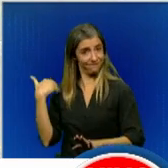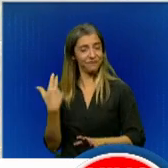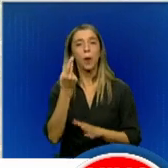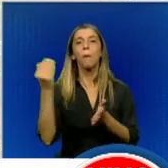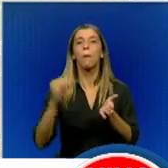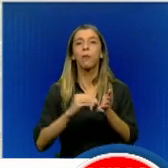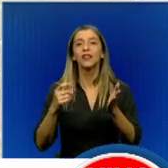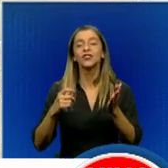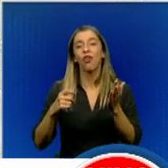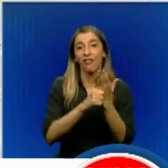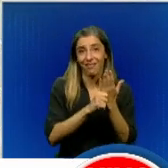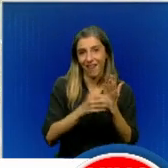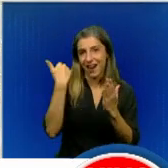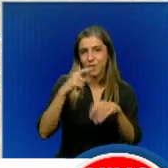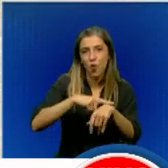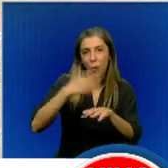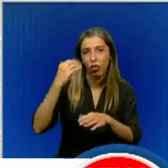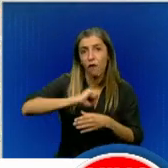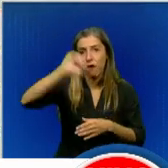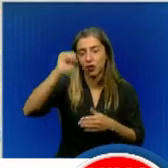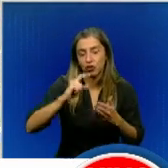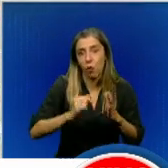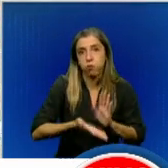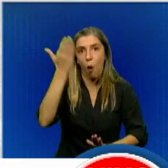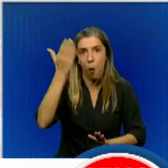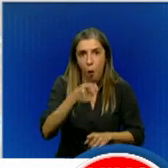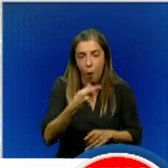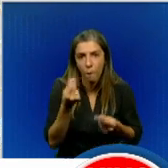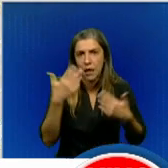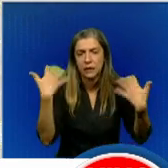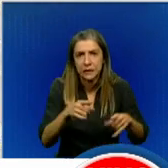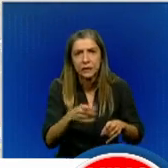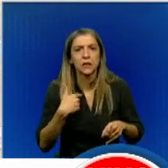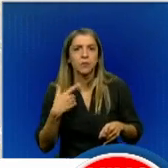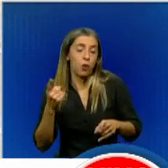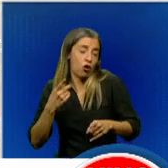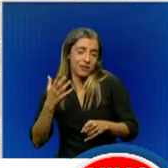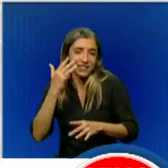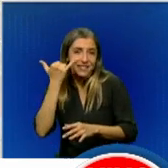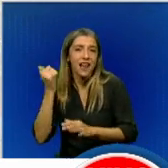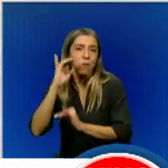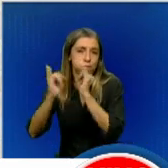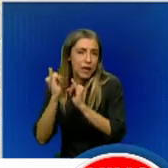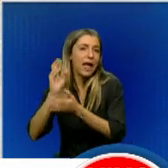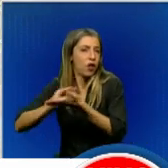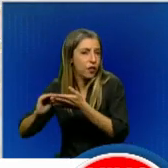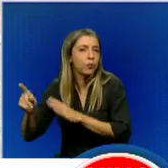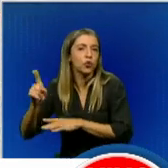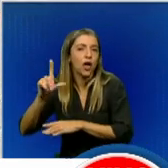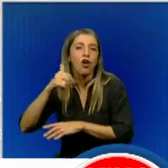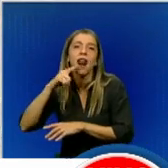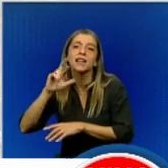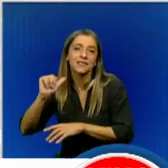un problema por la inflación en realidad como consecuencia del elevado nivel de inflación que tenemos como bien dijo el diputado sobre el